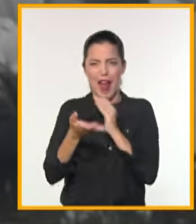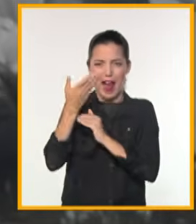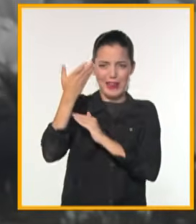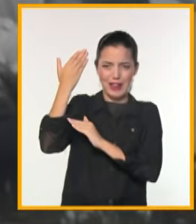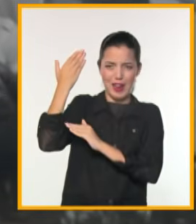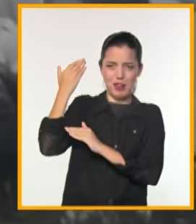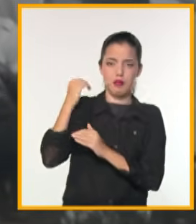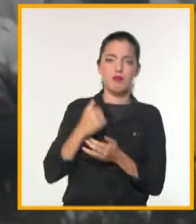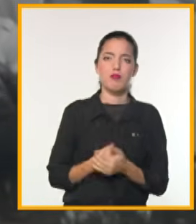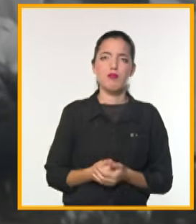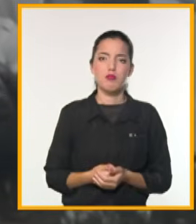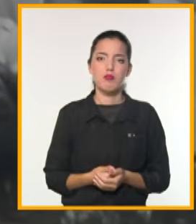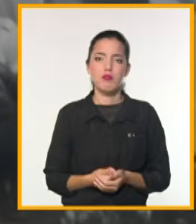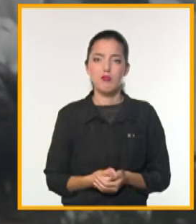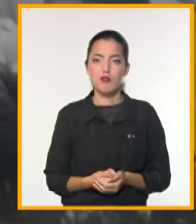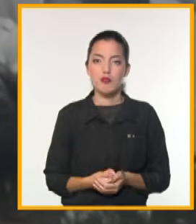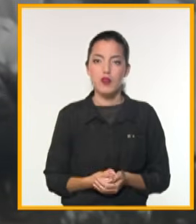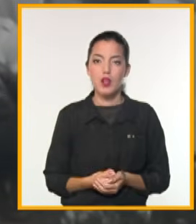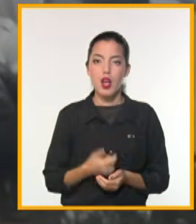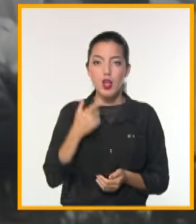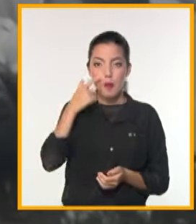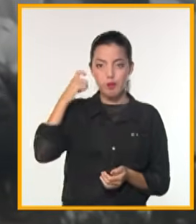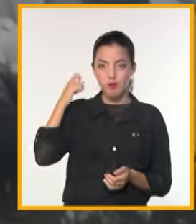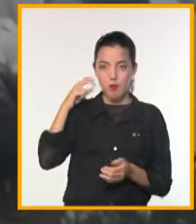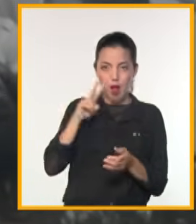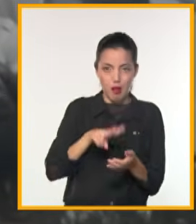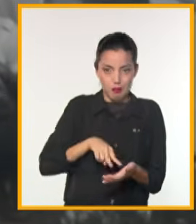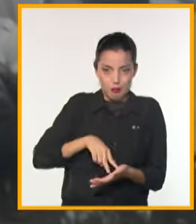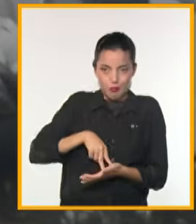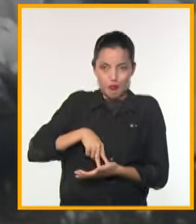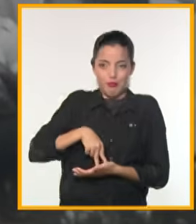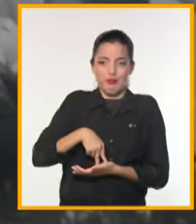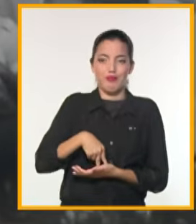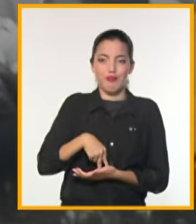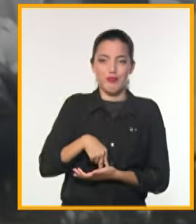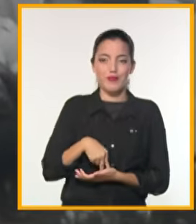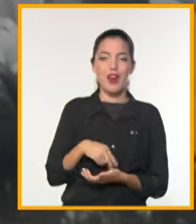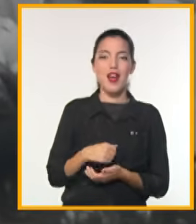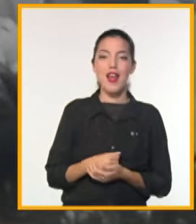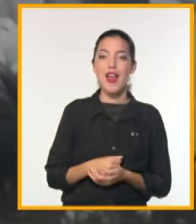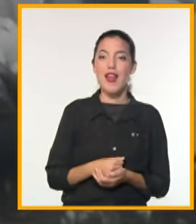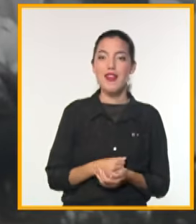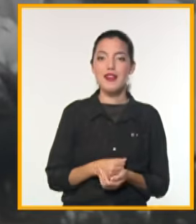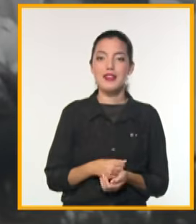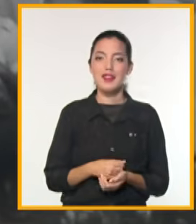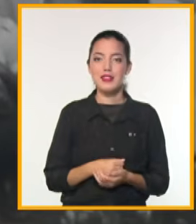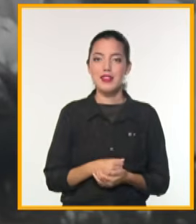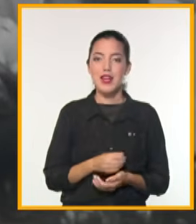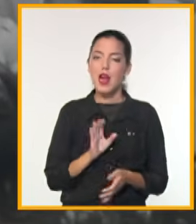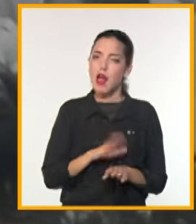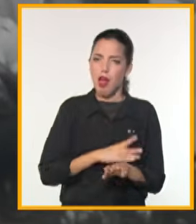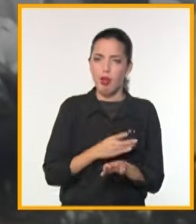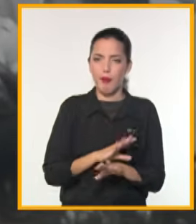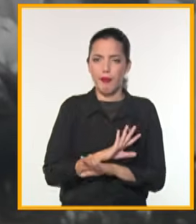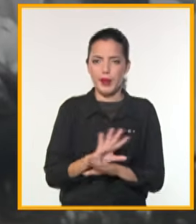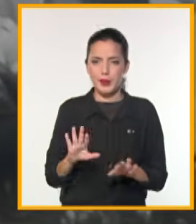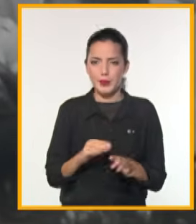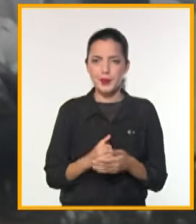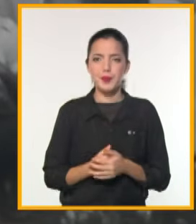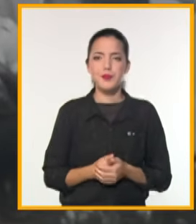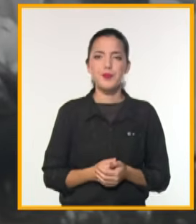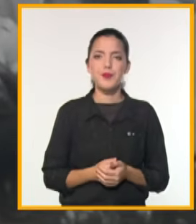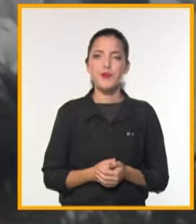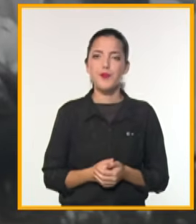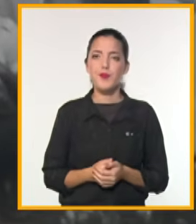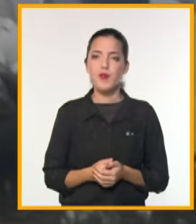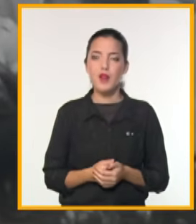Aquí. Yo estoy más alto que él en ese momento porque él tiene 12 años. Claro. Después, lógicamente, él estuvo